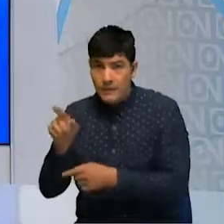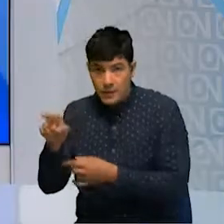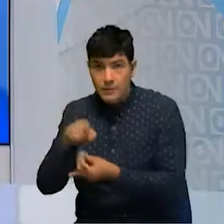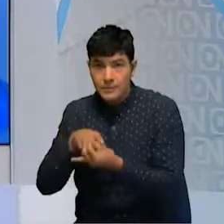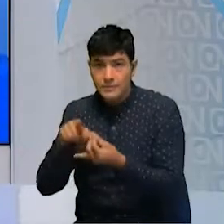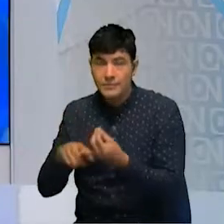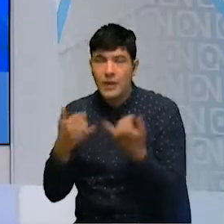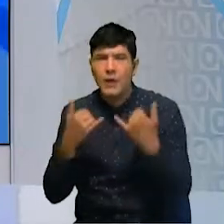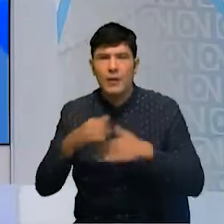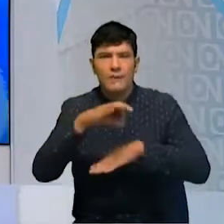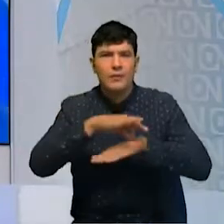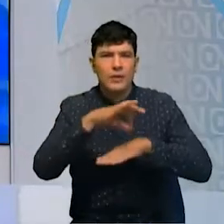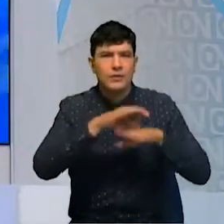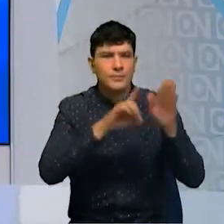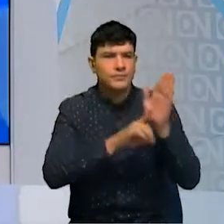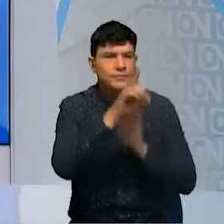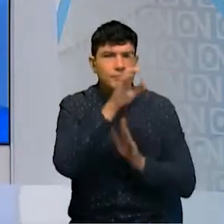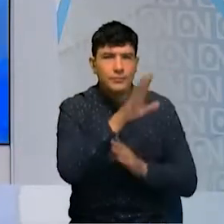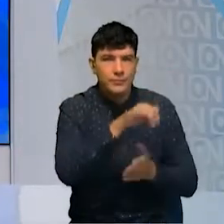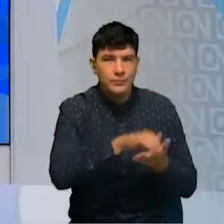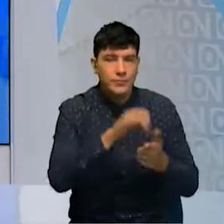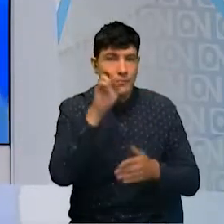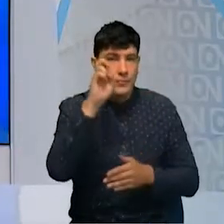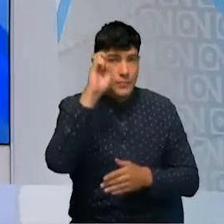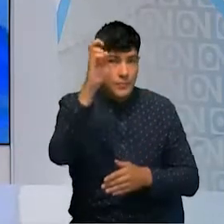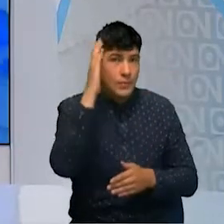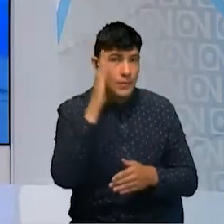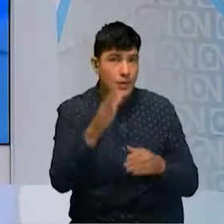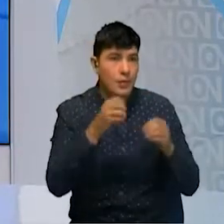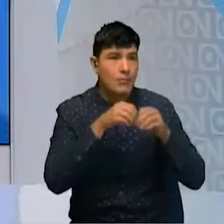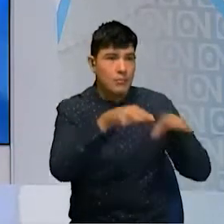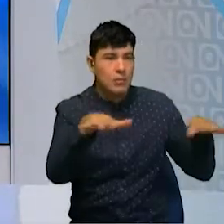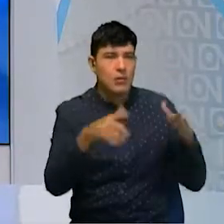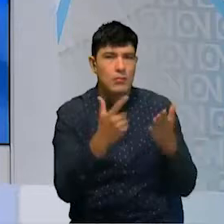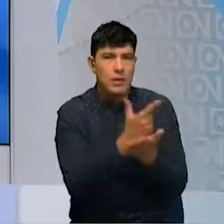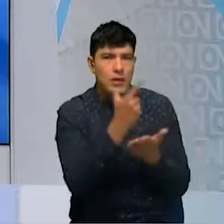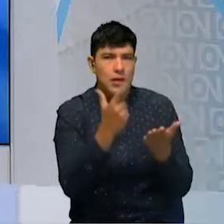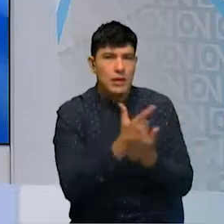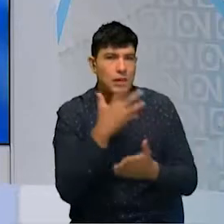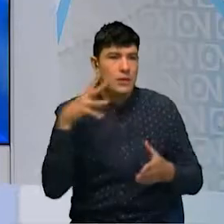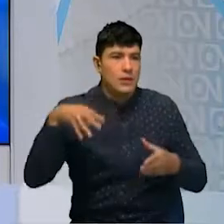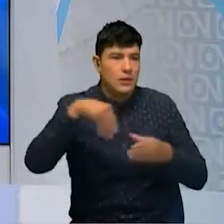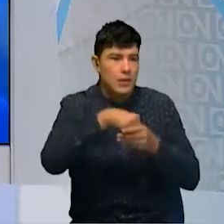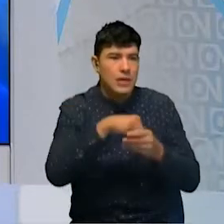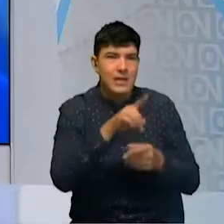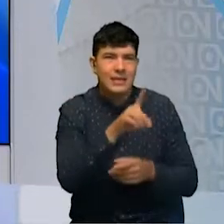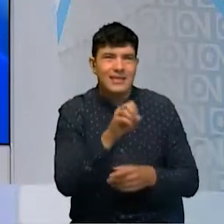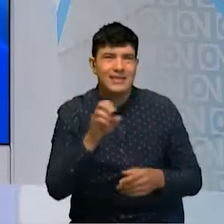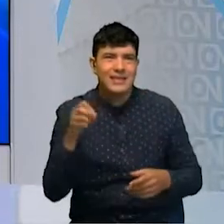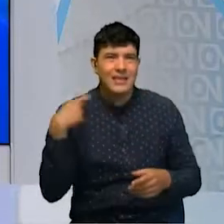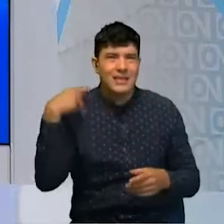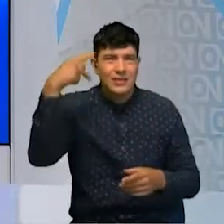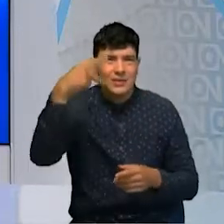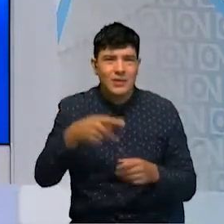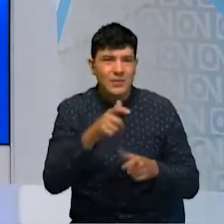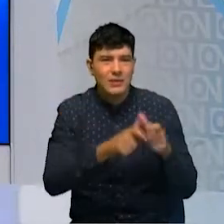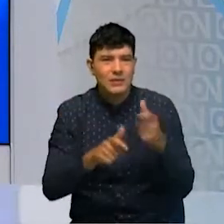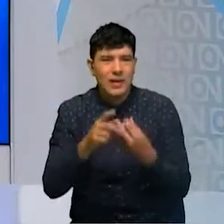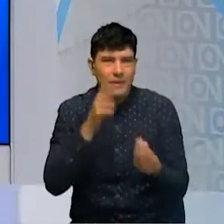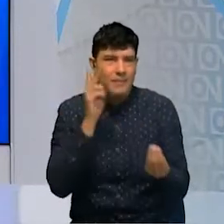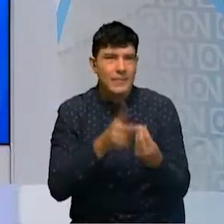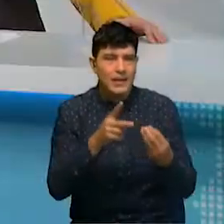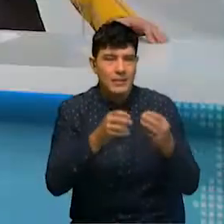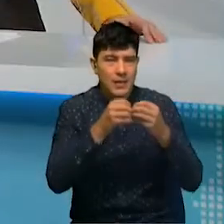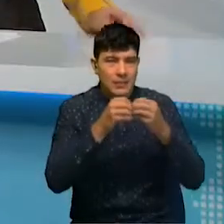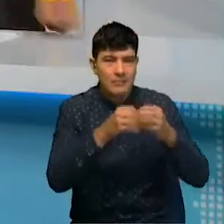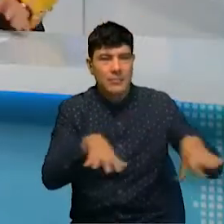La Fundación Progresar realizó en Norte de Santander el lanzamiento de un libro en el que se recopilan 100 historias de víctimas de desaparición forzada en esta